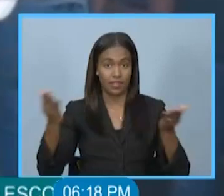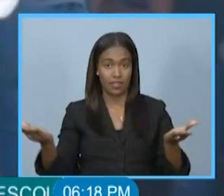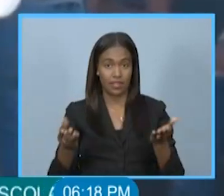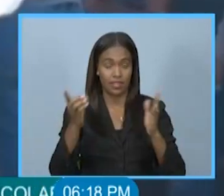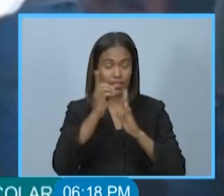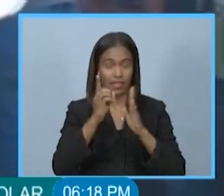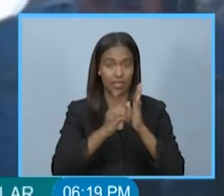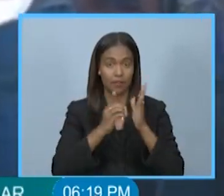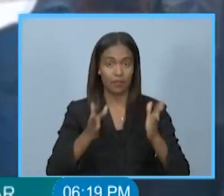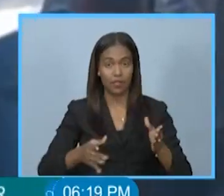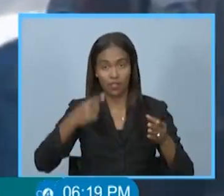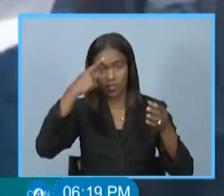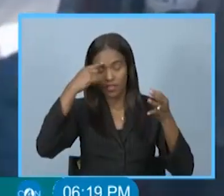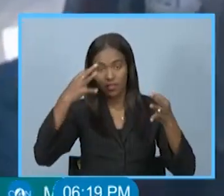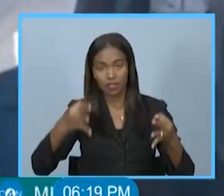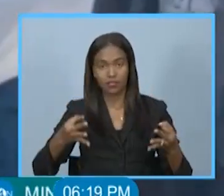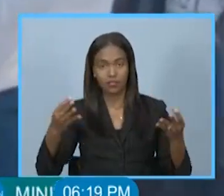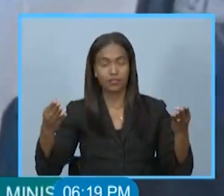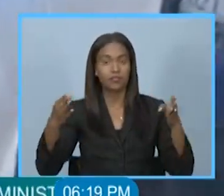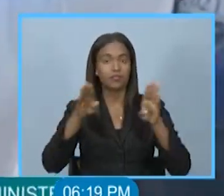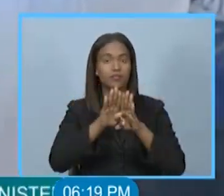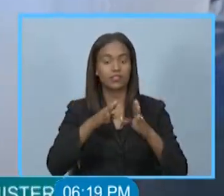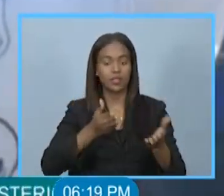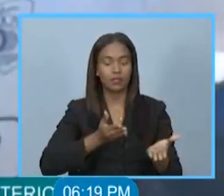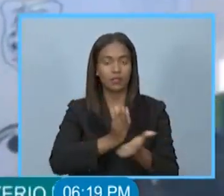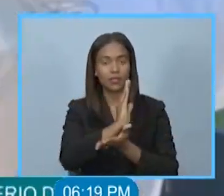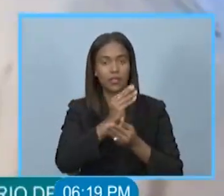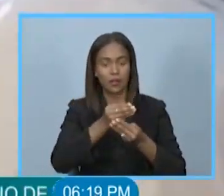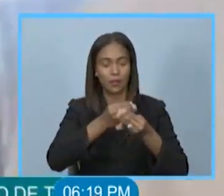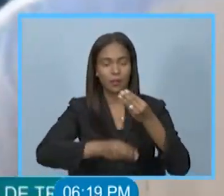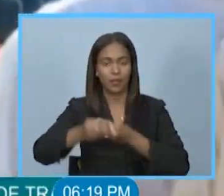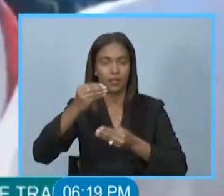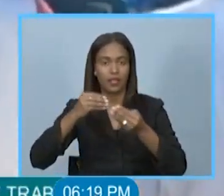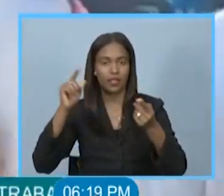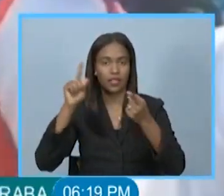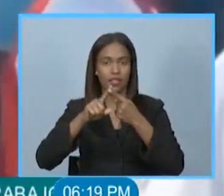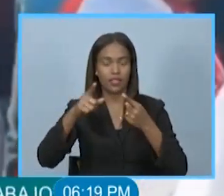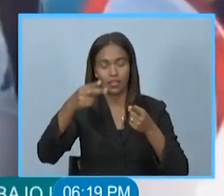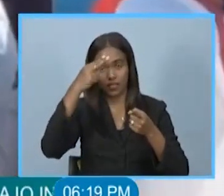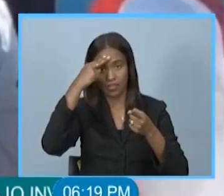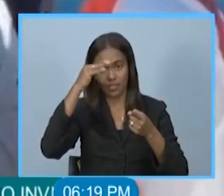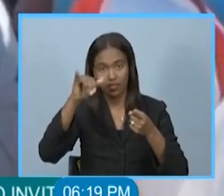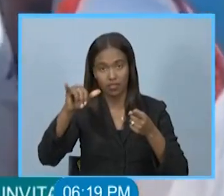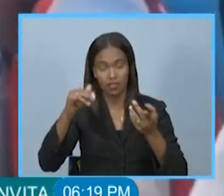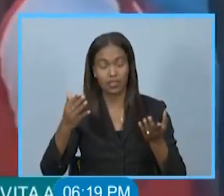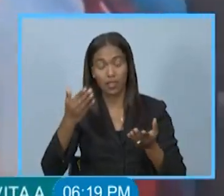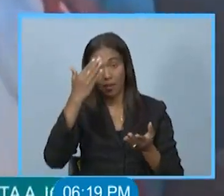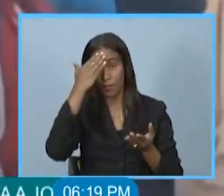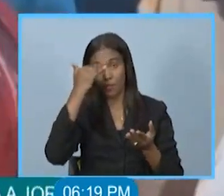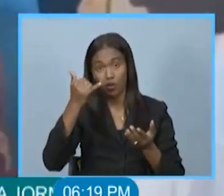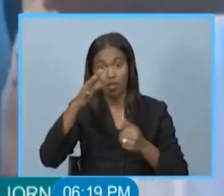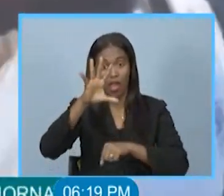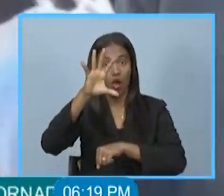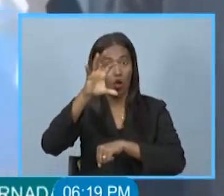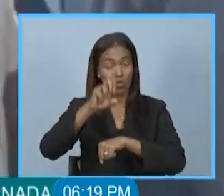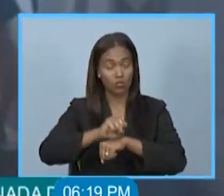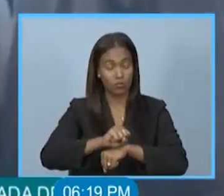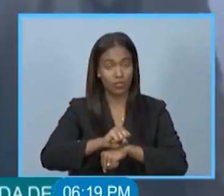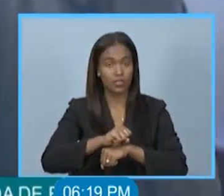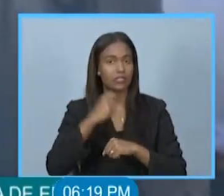dajabón decide cerrar el paso de mercancía hacia Haití porque acostumbradamente